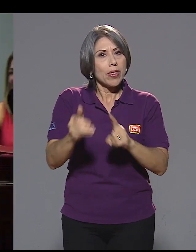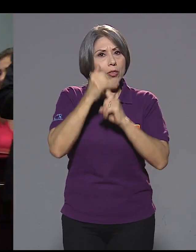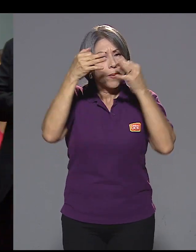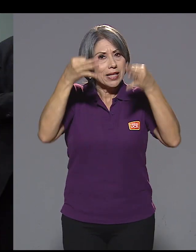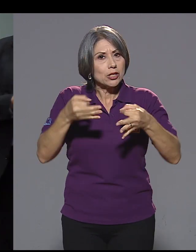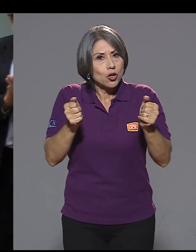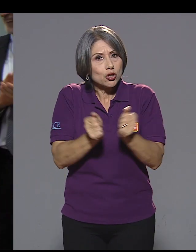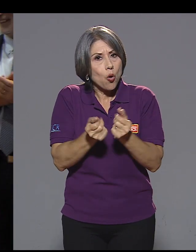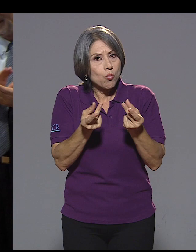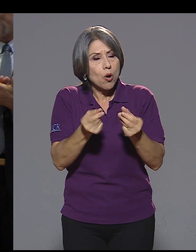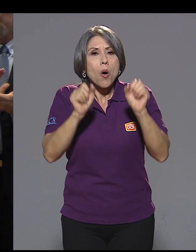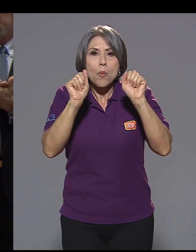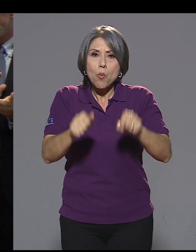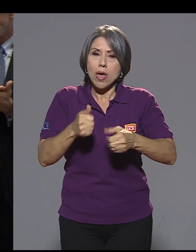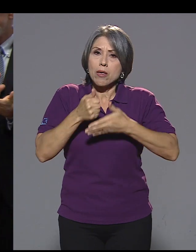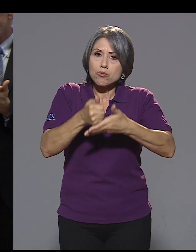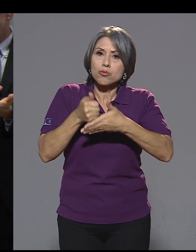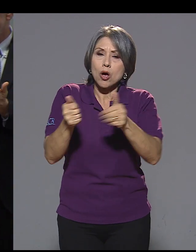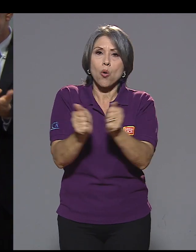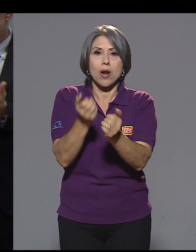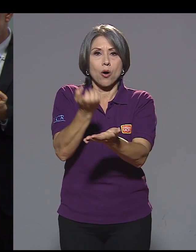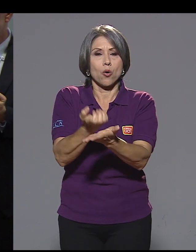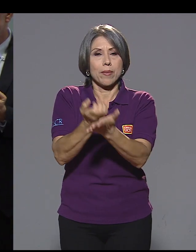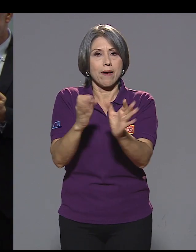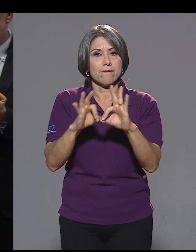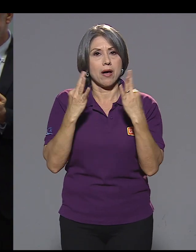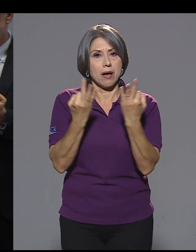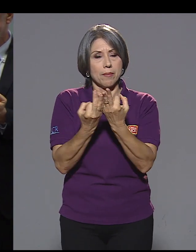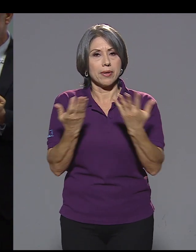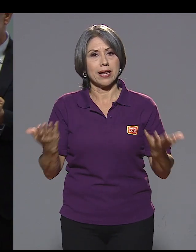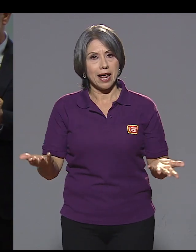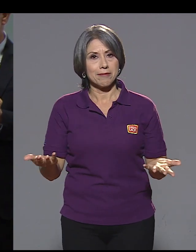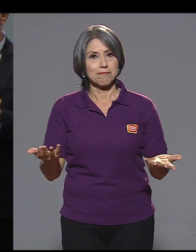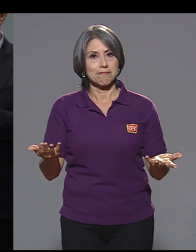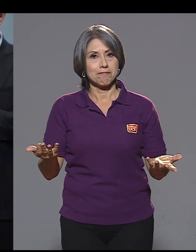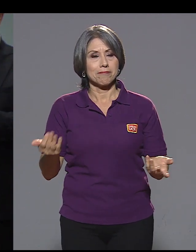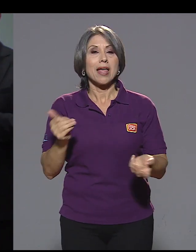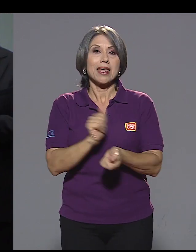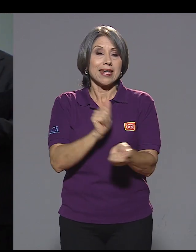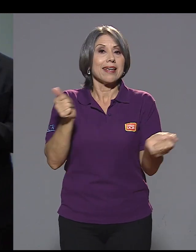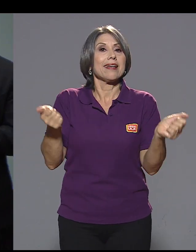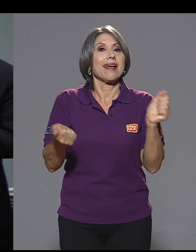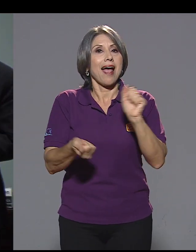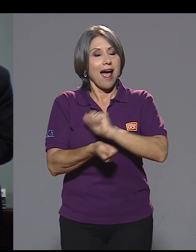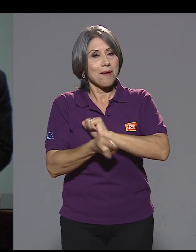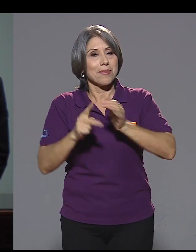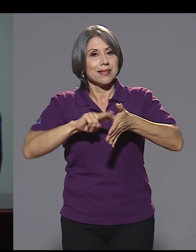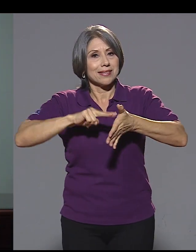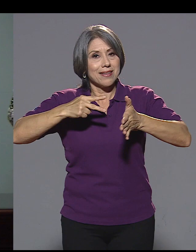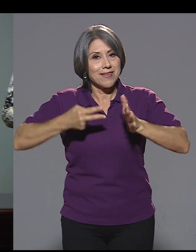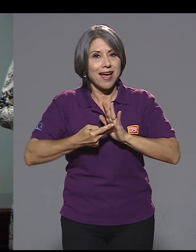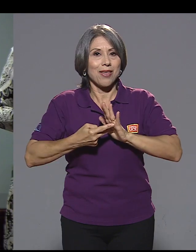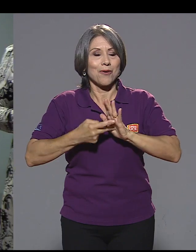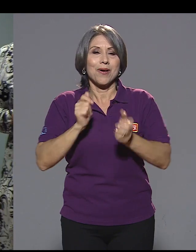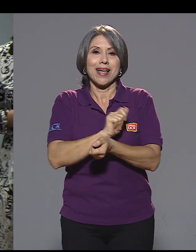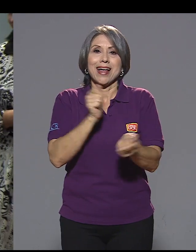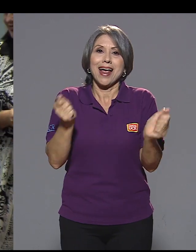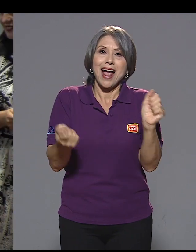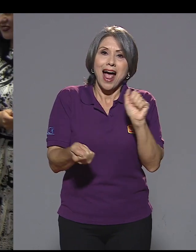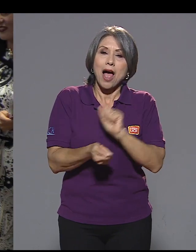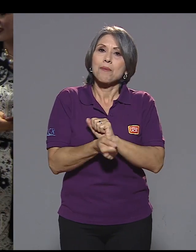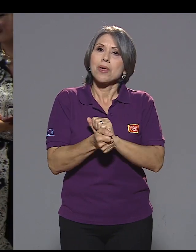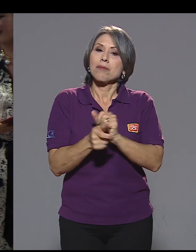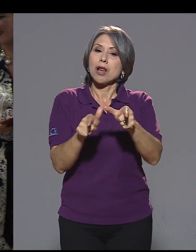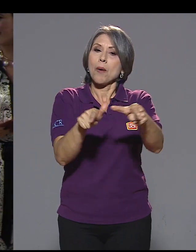ingreso, puede colaborar con la economía familiar y cambia, de hecho, el significado, cambia la